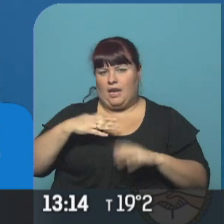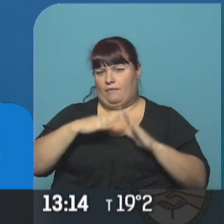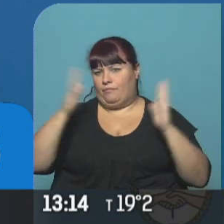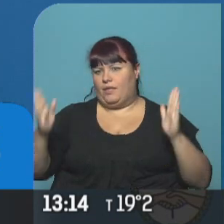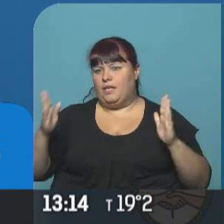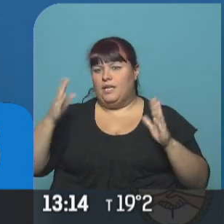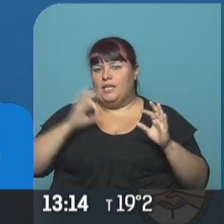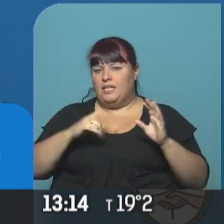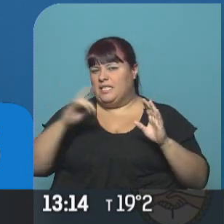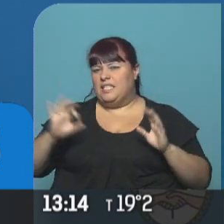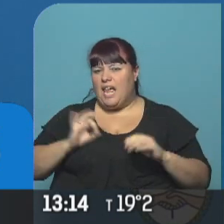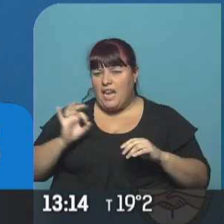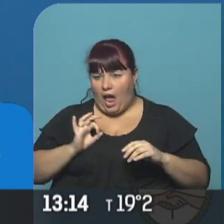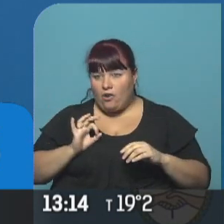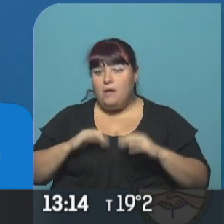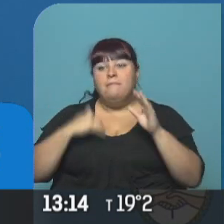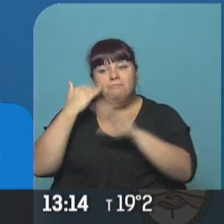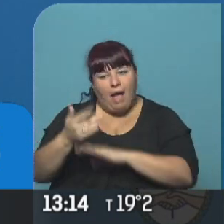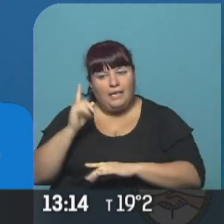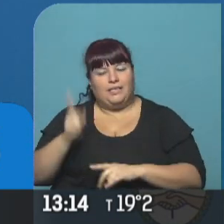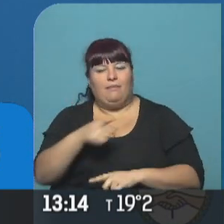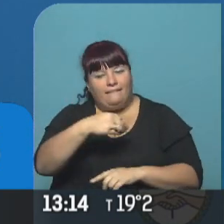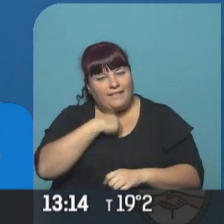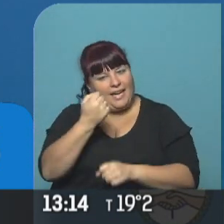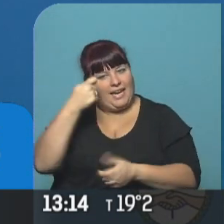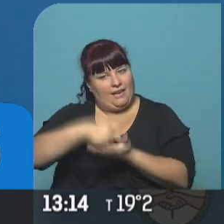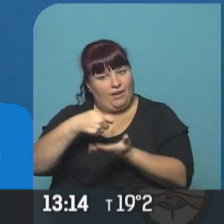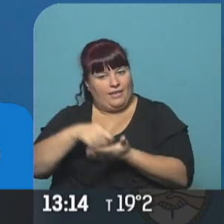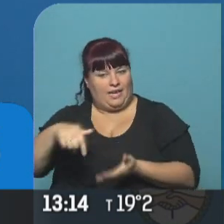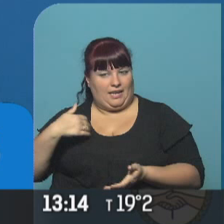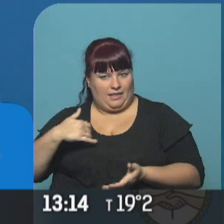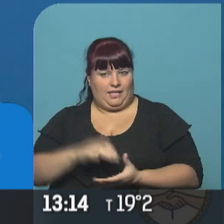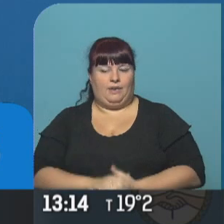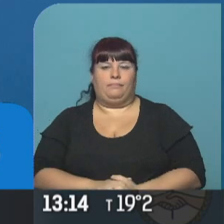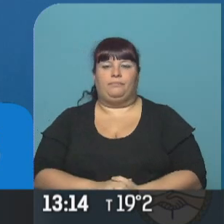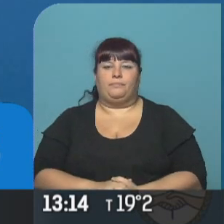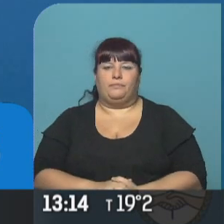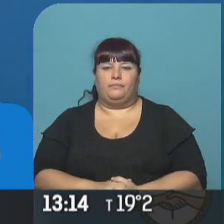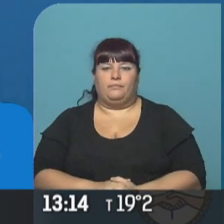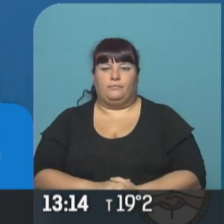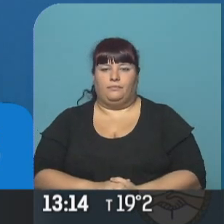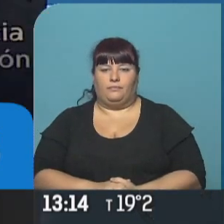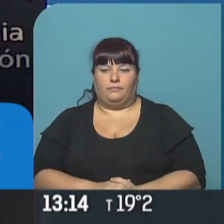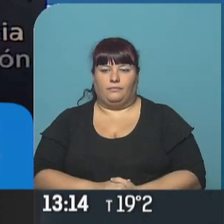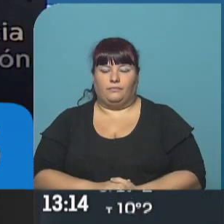el último siglo, profundicen también su vocación de invertir en el país.